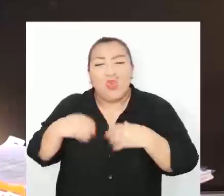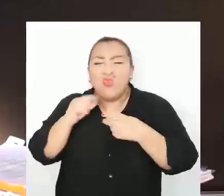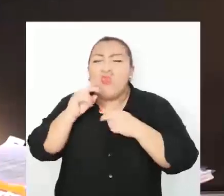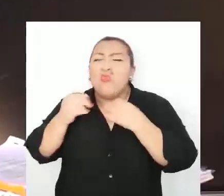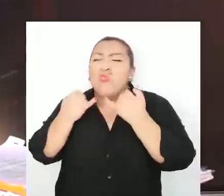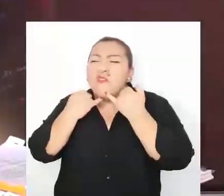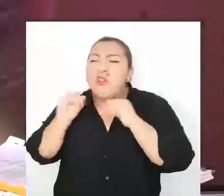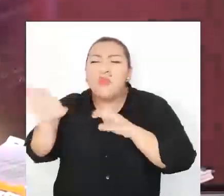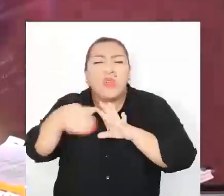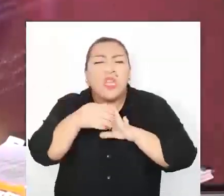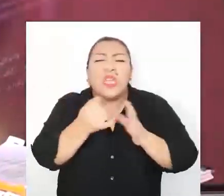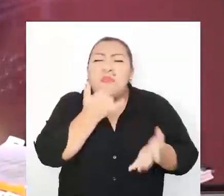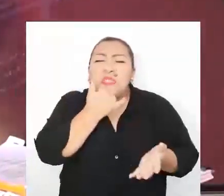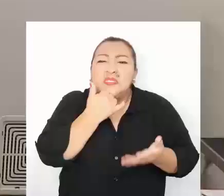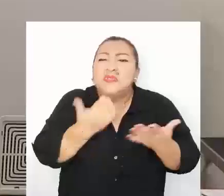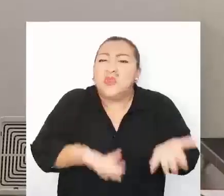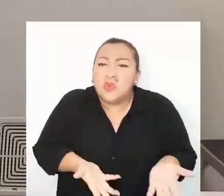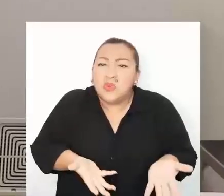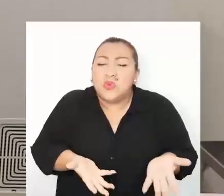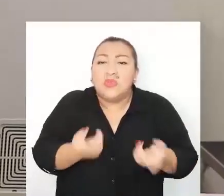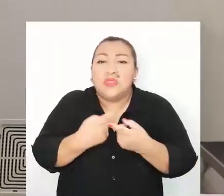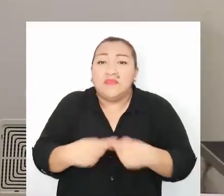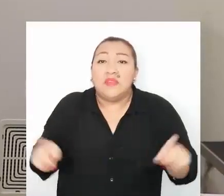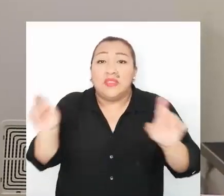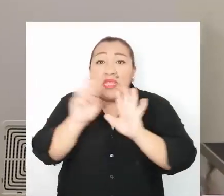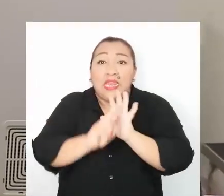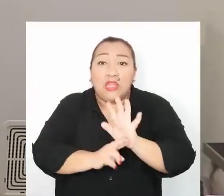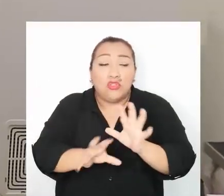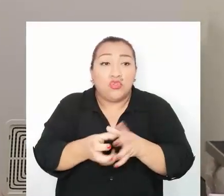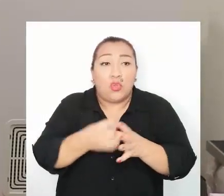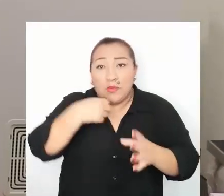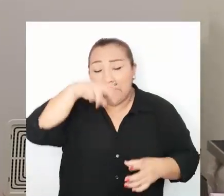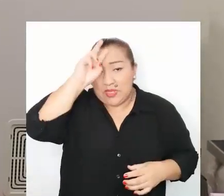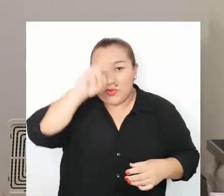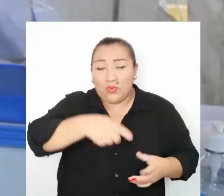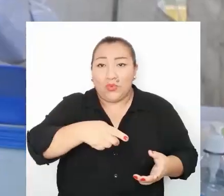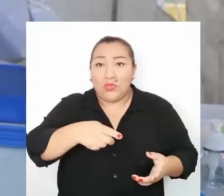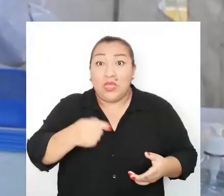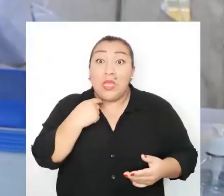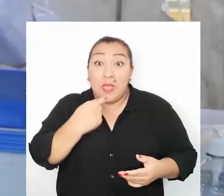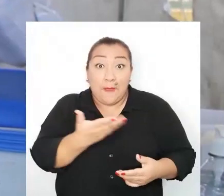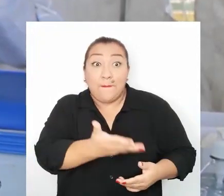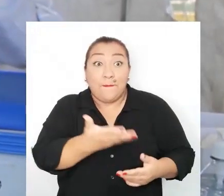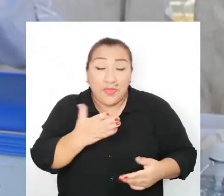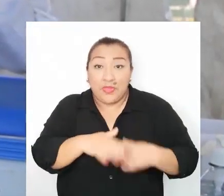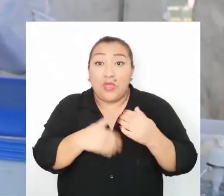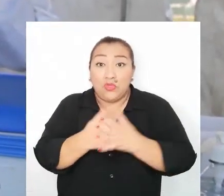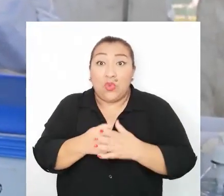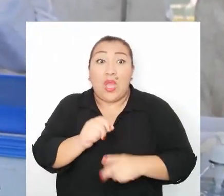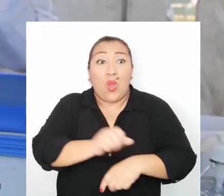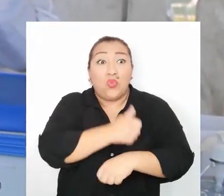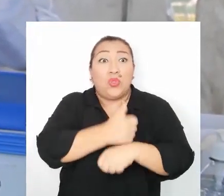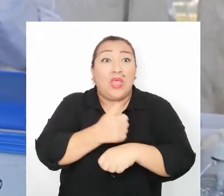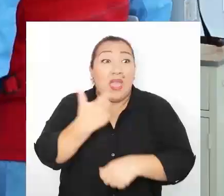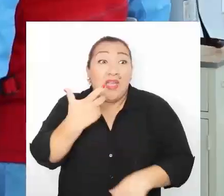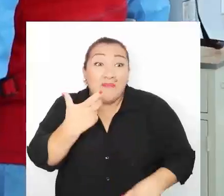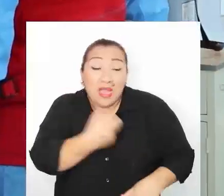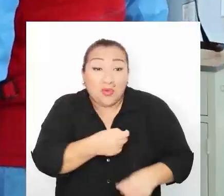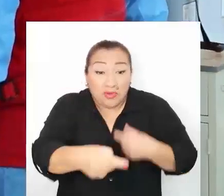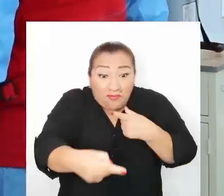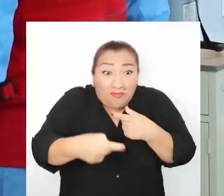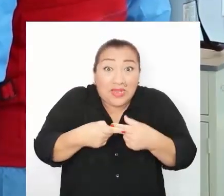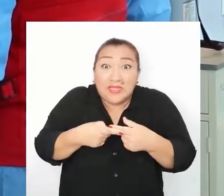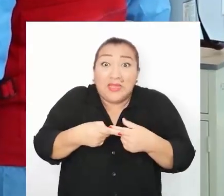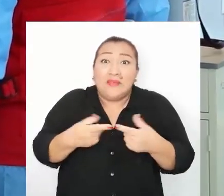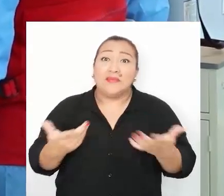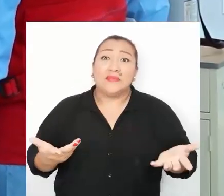las diferentes regiones del país. Exhortamos también a las autoridades que las vacunas que se están próximas a vencer el 30 de abril no